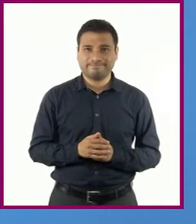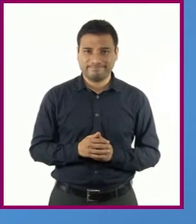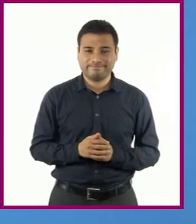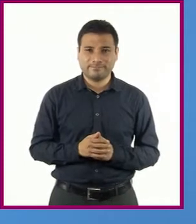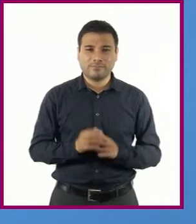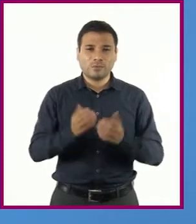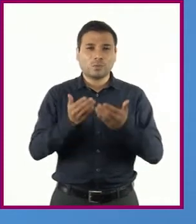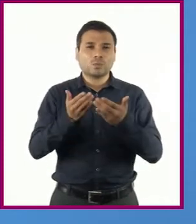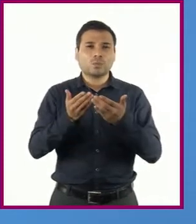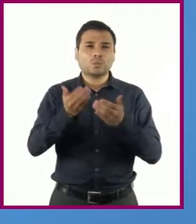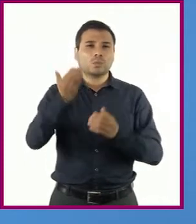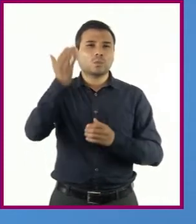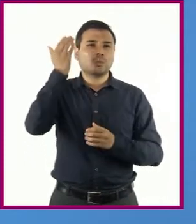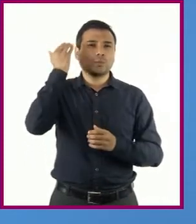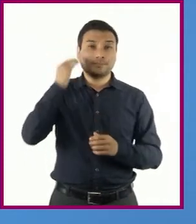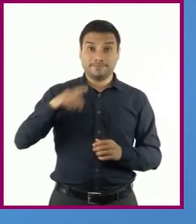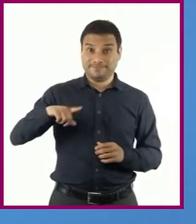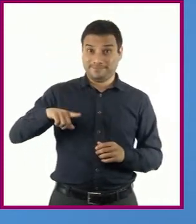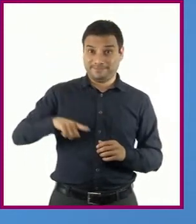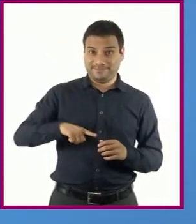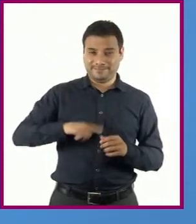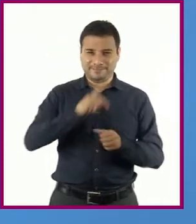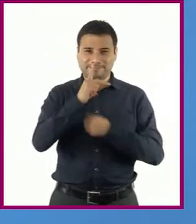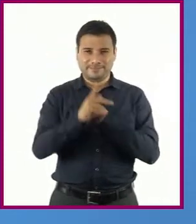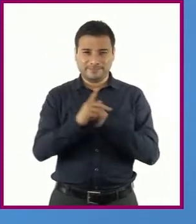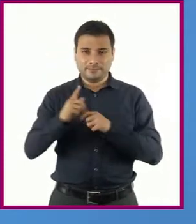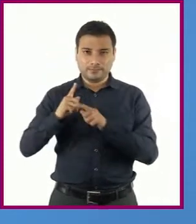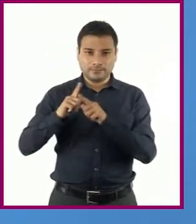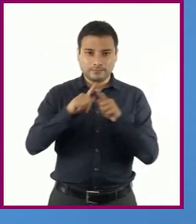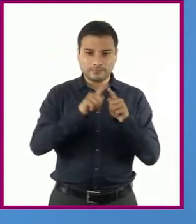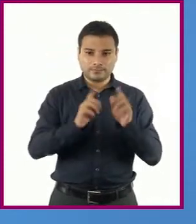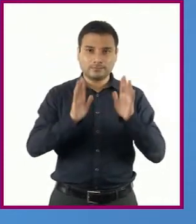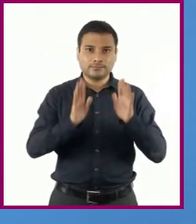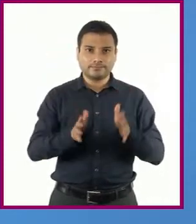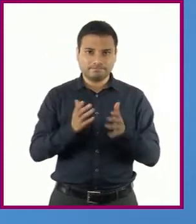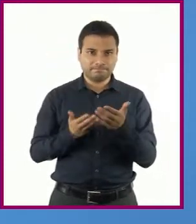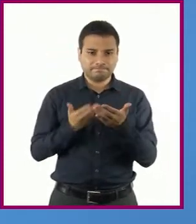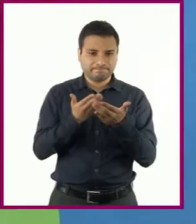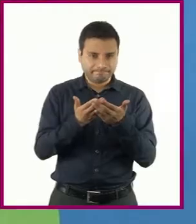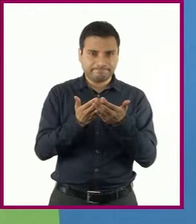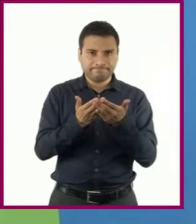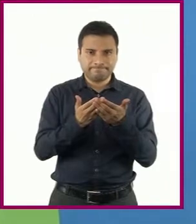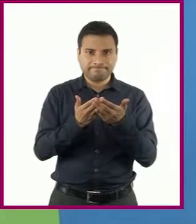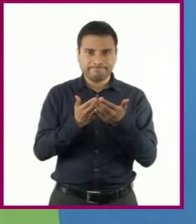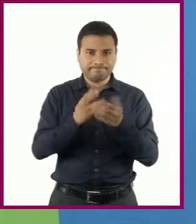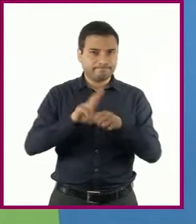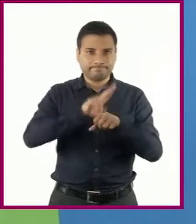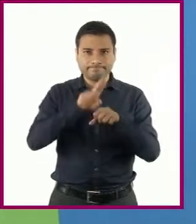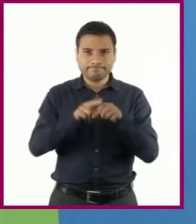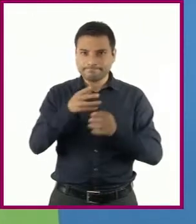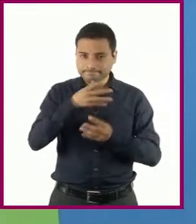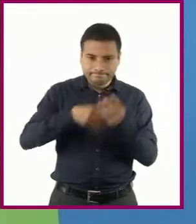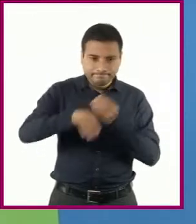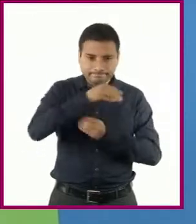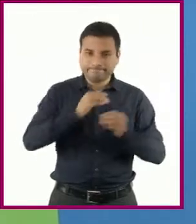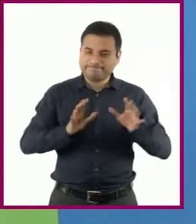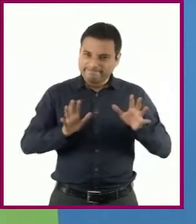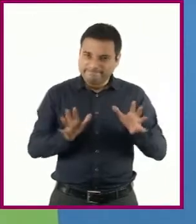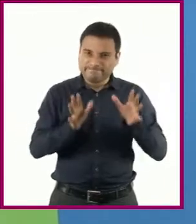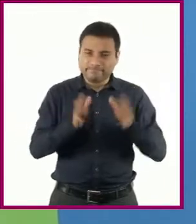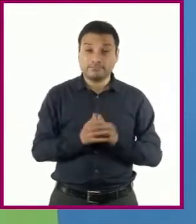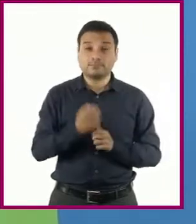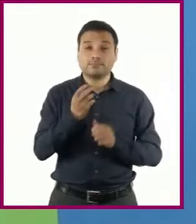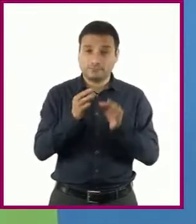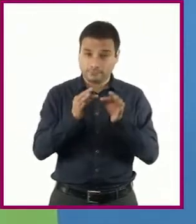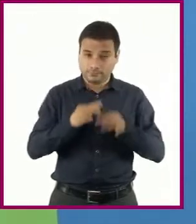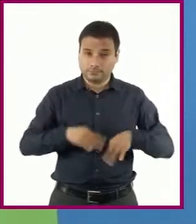hace décadas los gobiernos de diferentes países han impulsado el desarrollo sustentable. Eso es muy importante. Además,